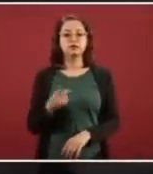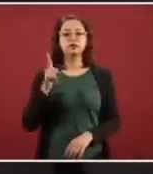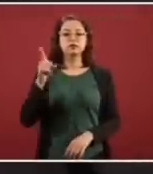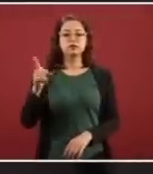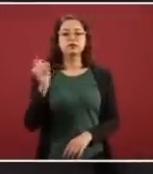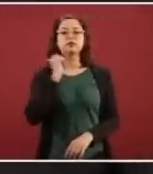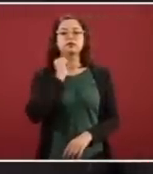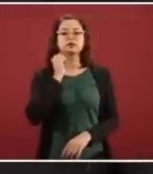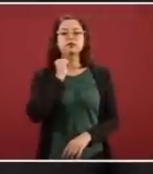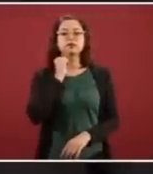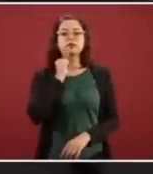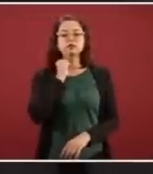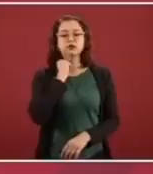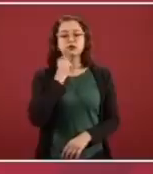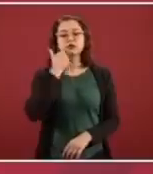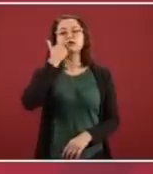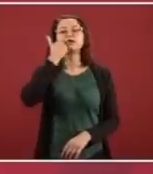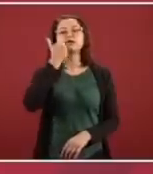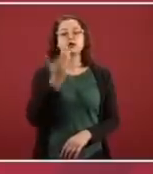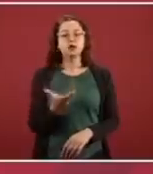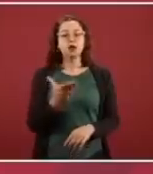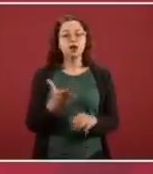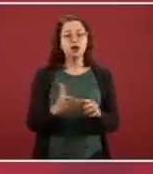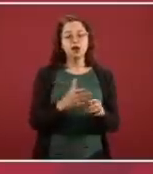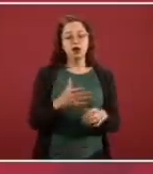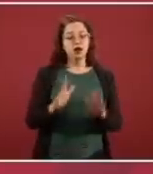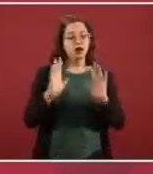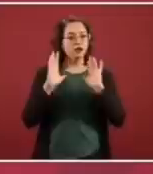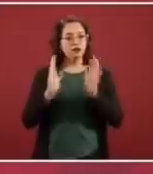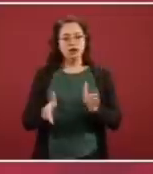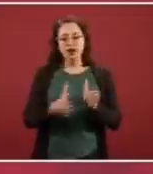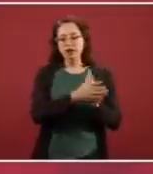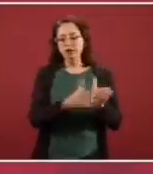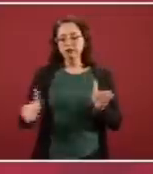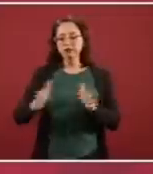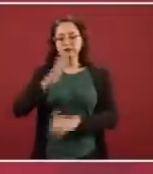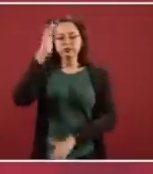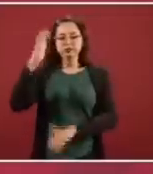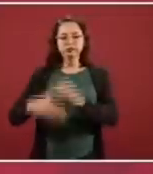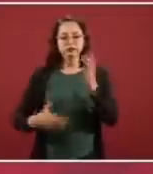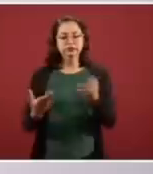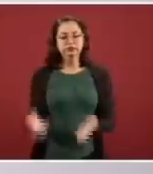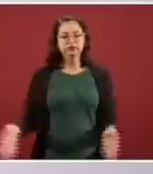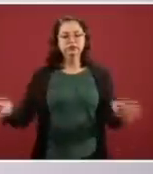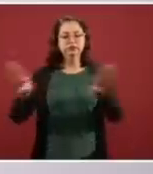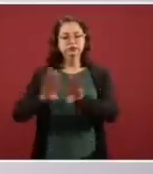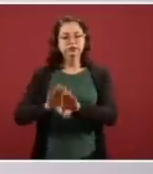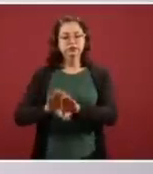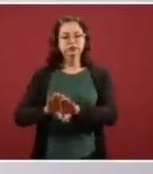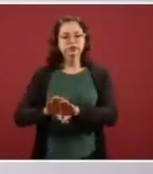quieren terminar el periodo de sesiones ordinario,